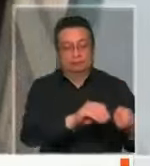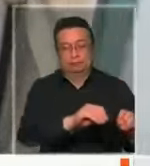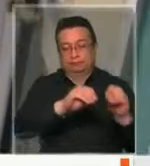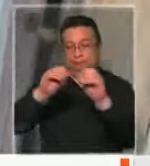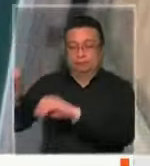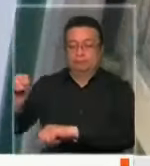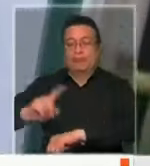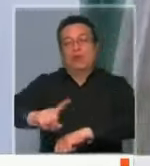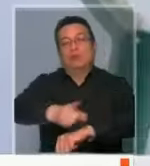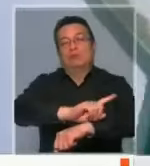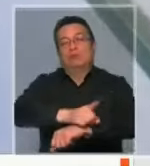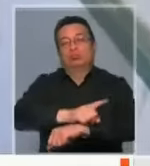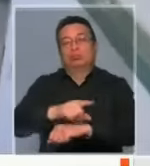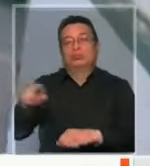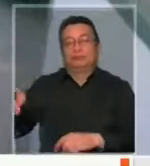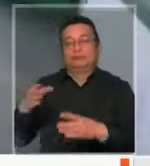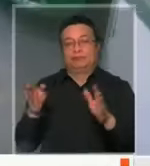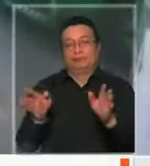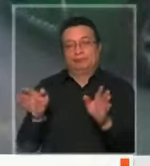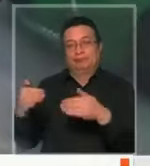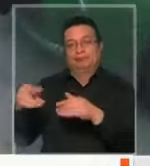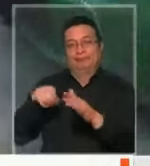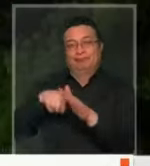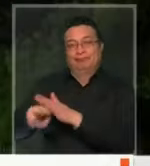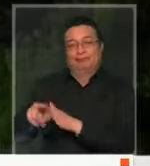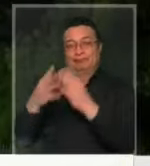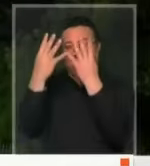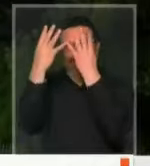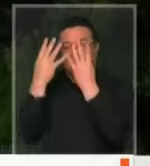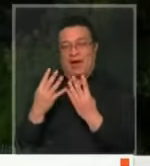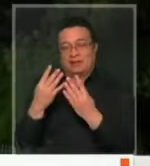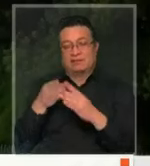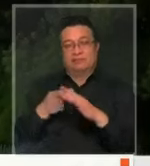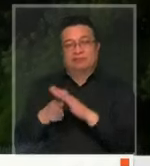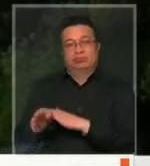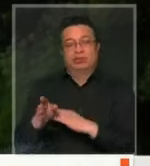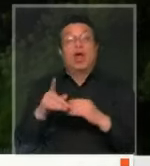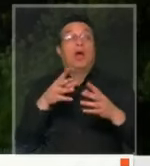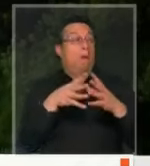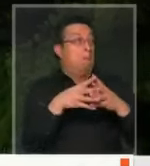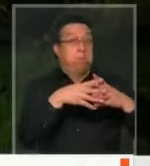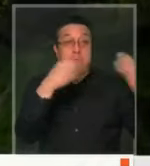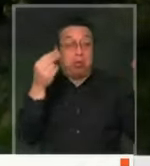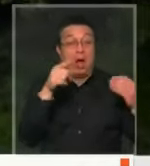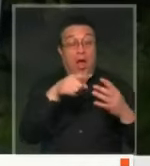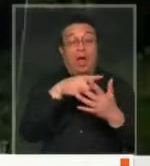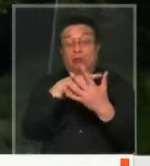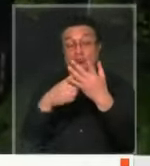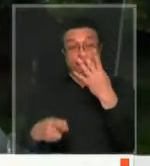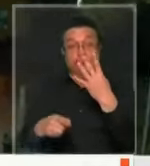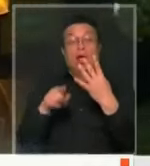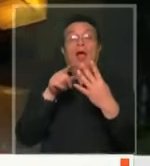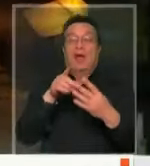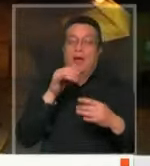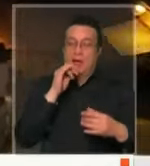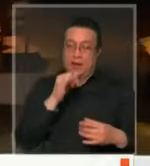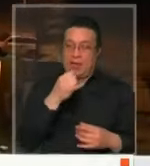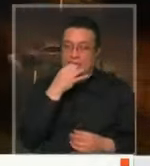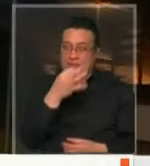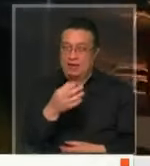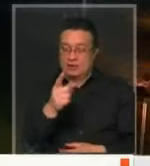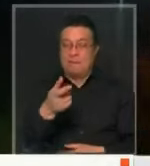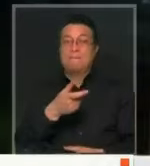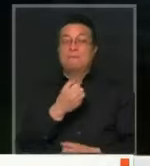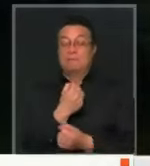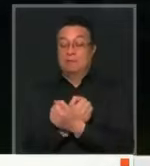inmediato a los módulos de la cárcel, cuando simplemente se fueron de la cárcel, y todo indica, según el informe de la policía, que lo